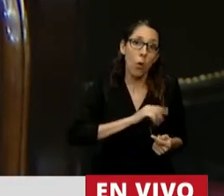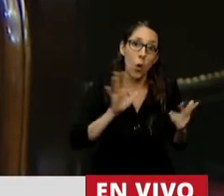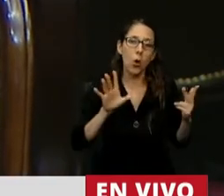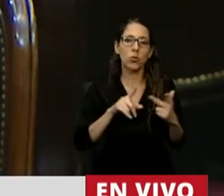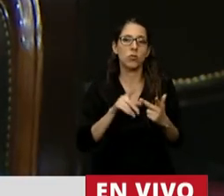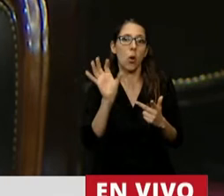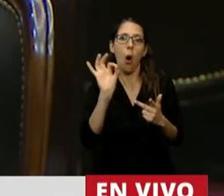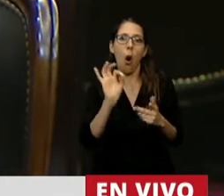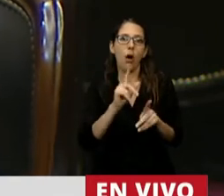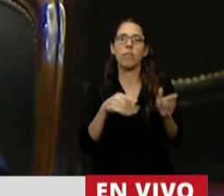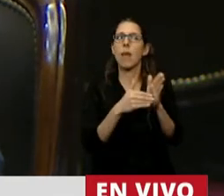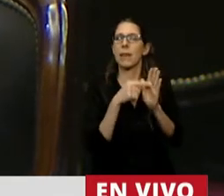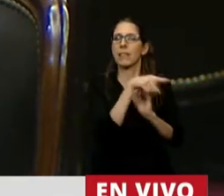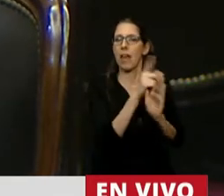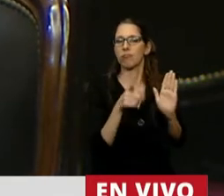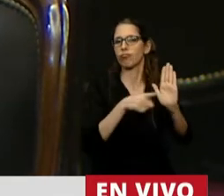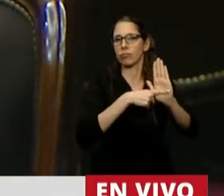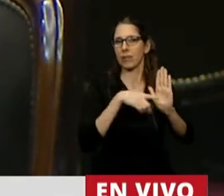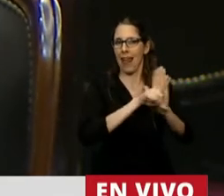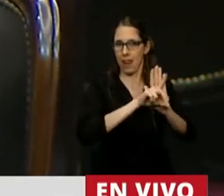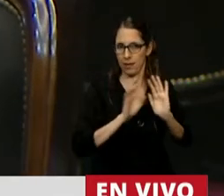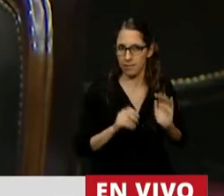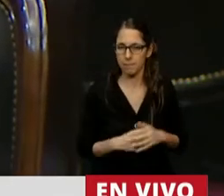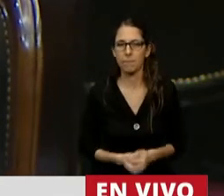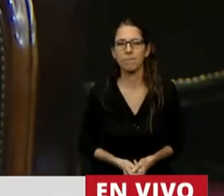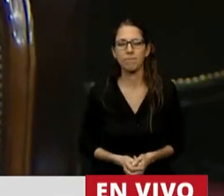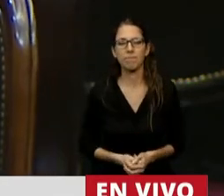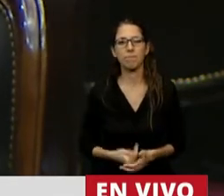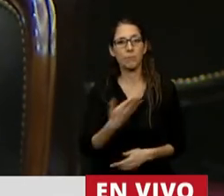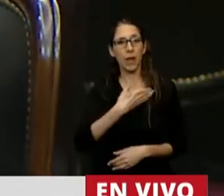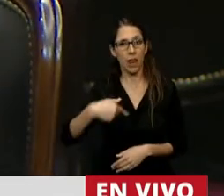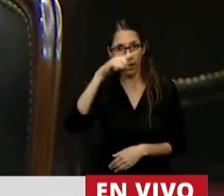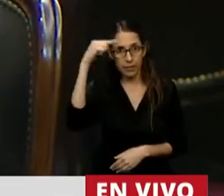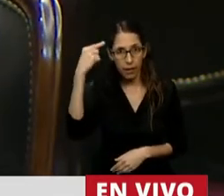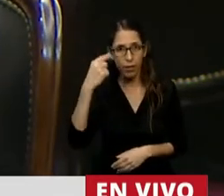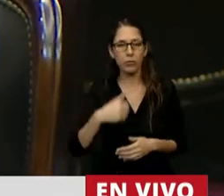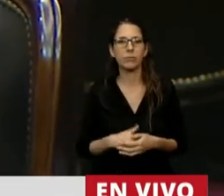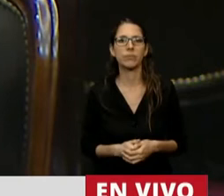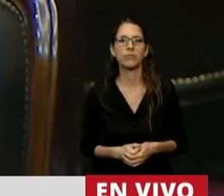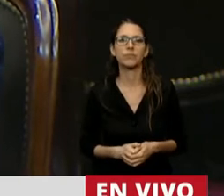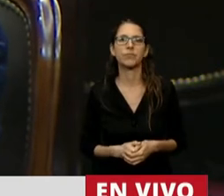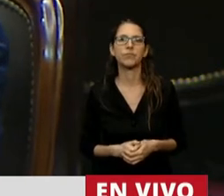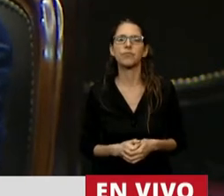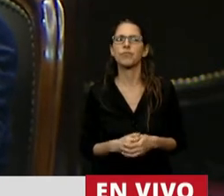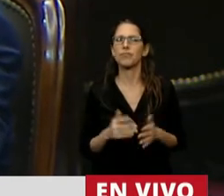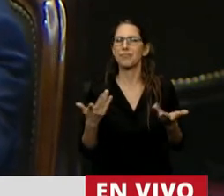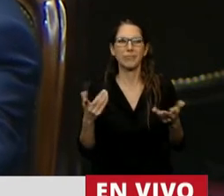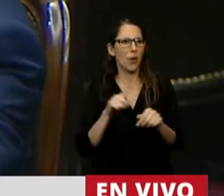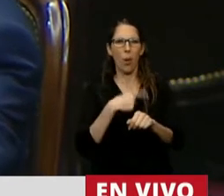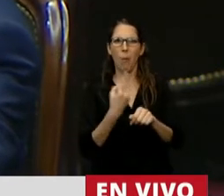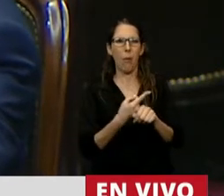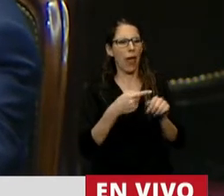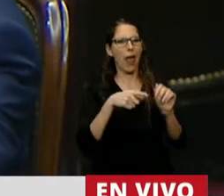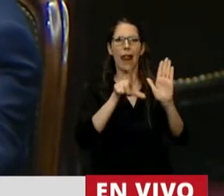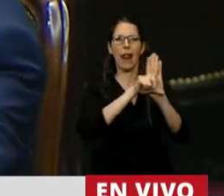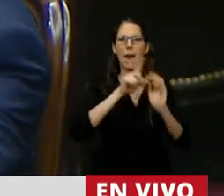hasta incluso normativas. Un Estado no puede prescribir lo que la gente debe